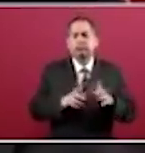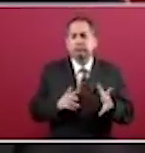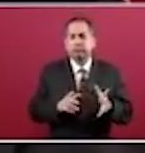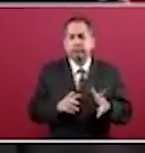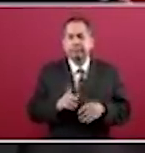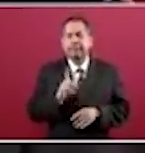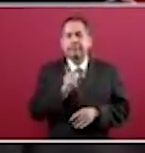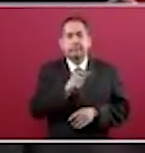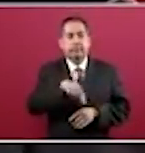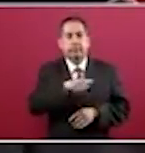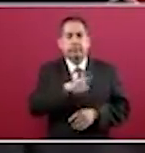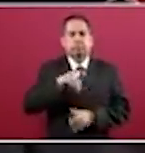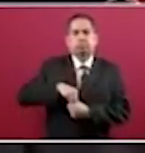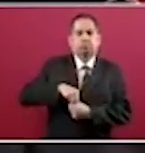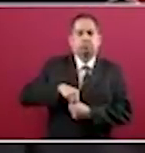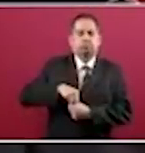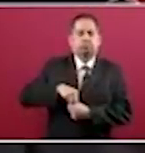mantener en reserva